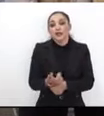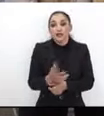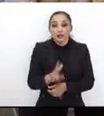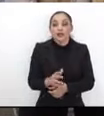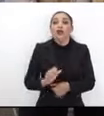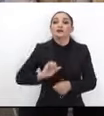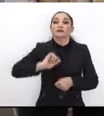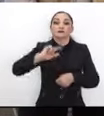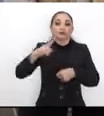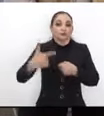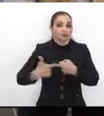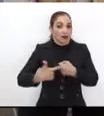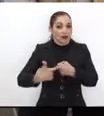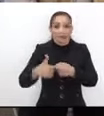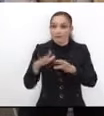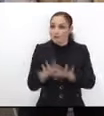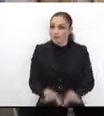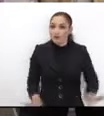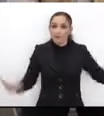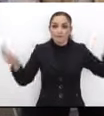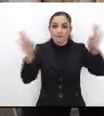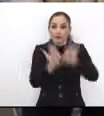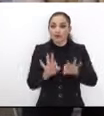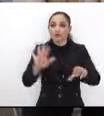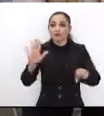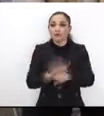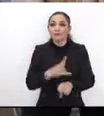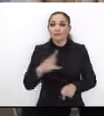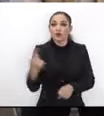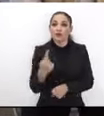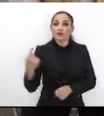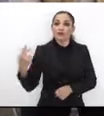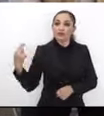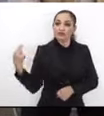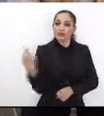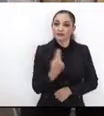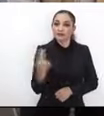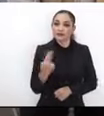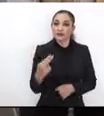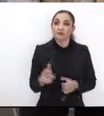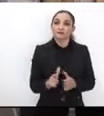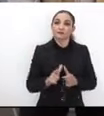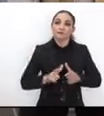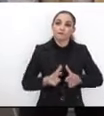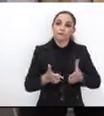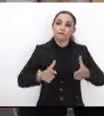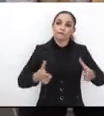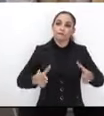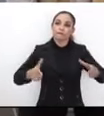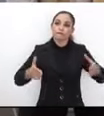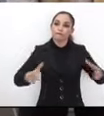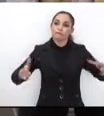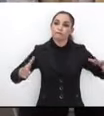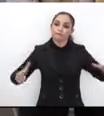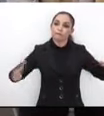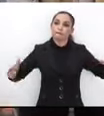Es algo muy, muy relevante porque necesitamos ir ampliando nuestra capacidad, nuestra